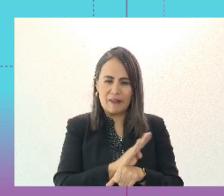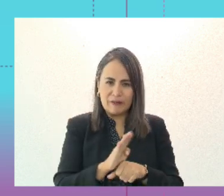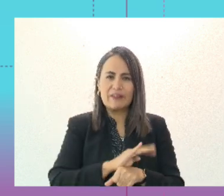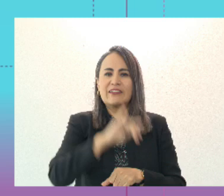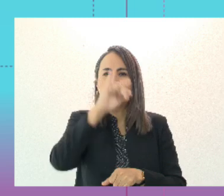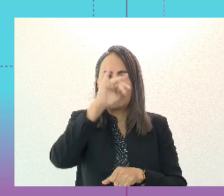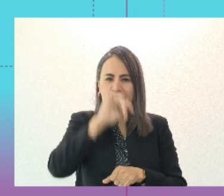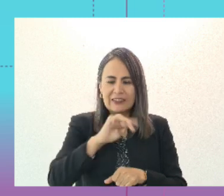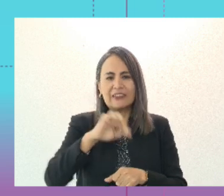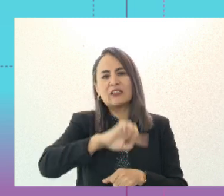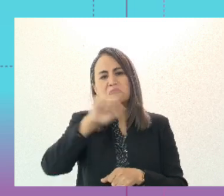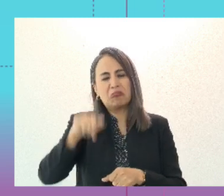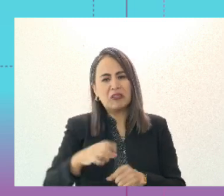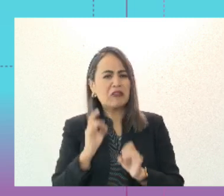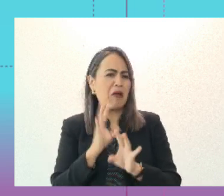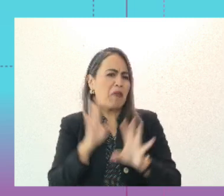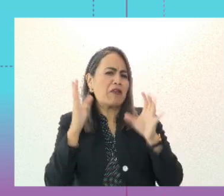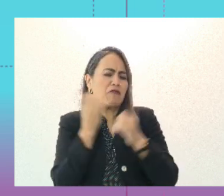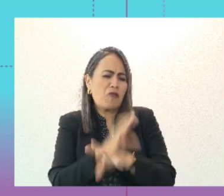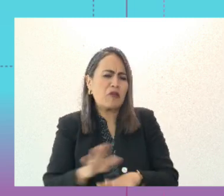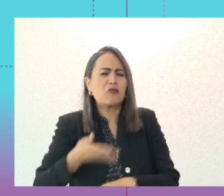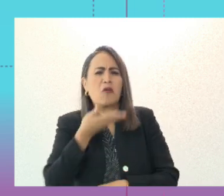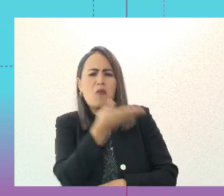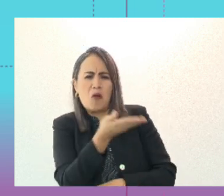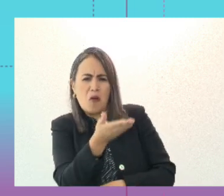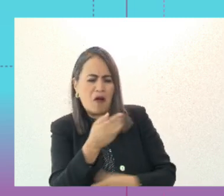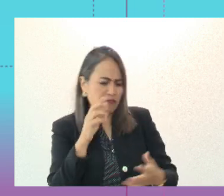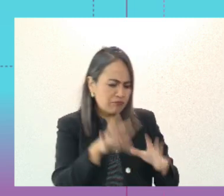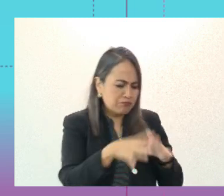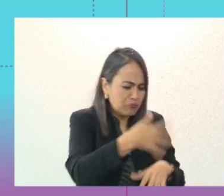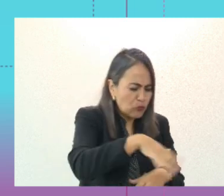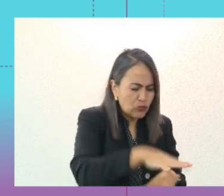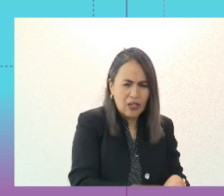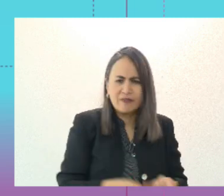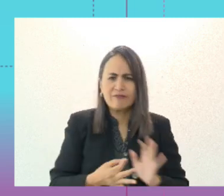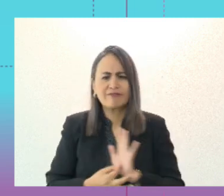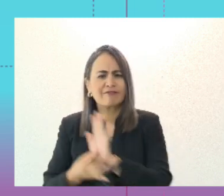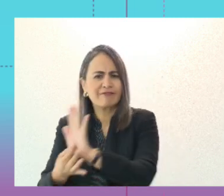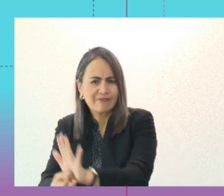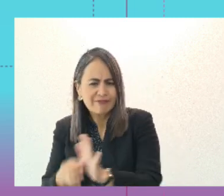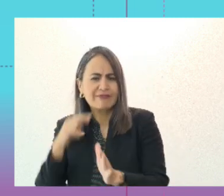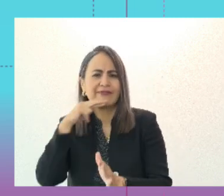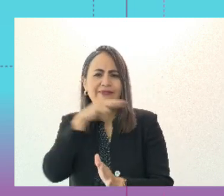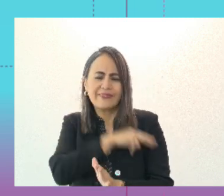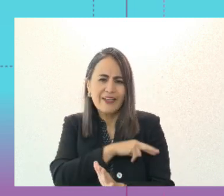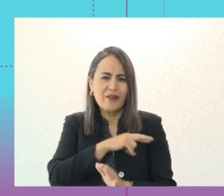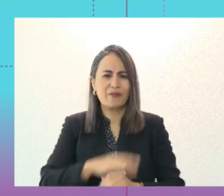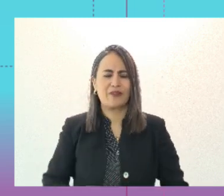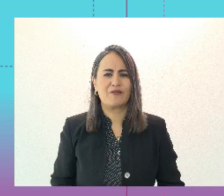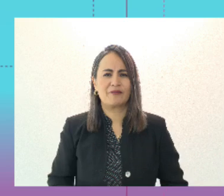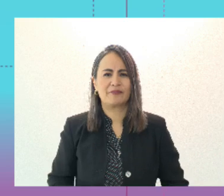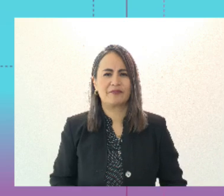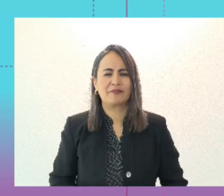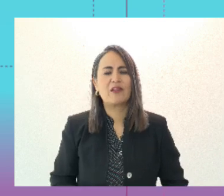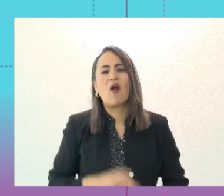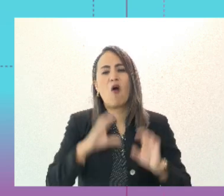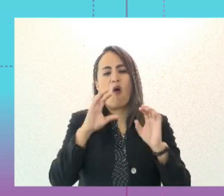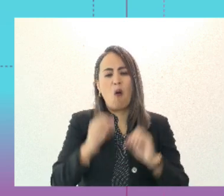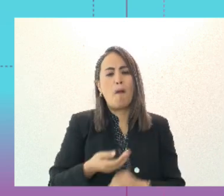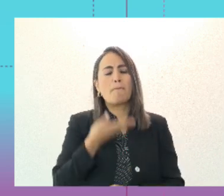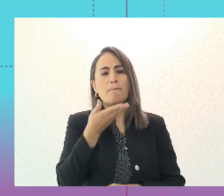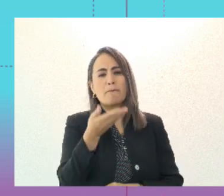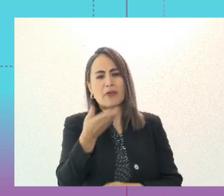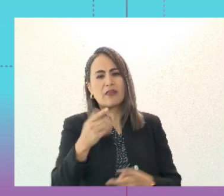útiles para atender solicitudes de información, útiles para poder atender esos requerimientos administrativos,